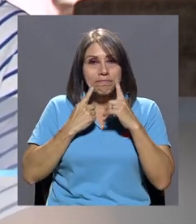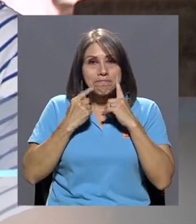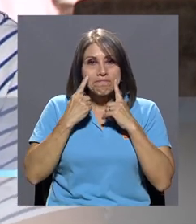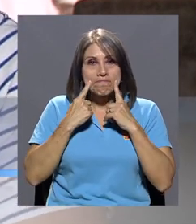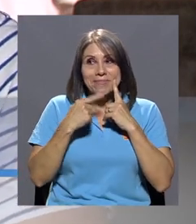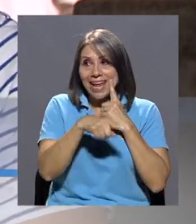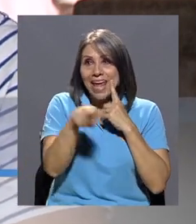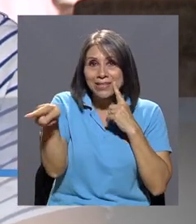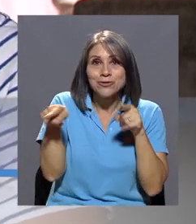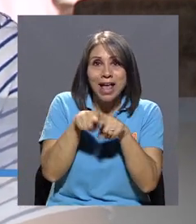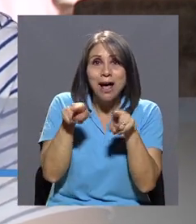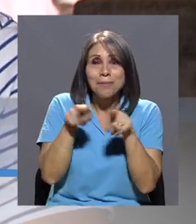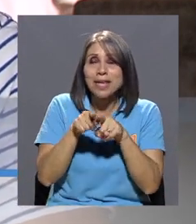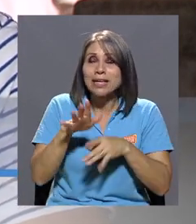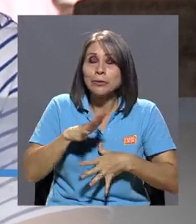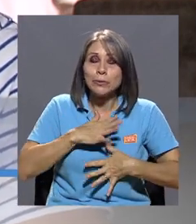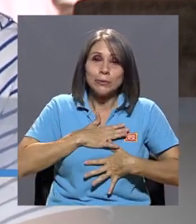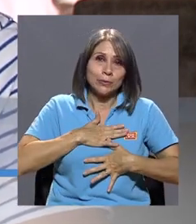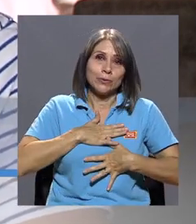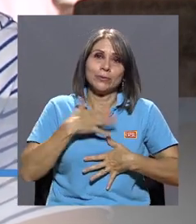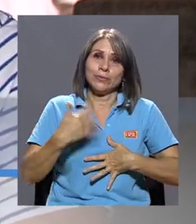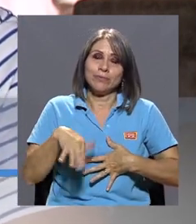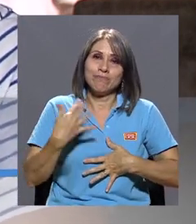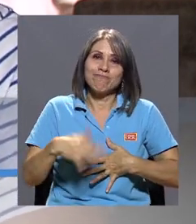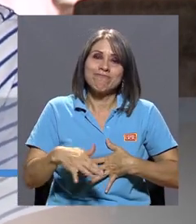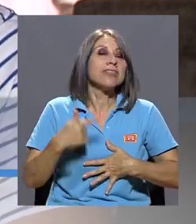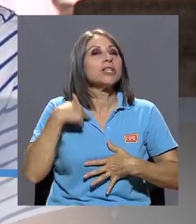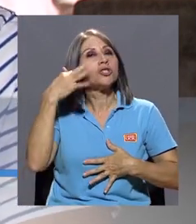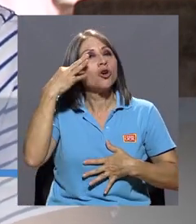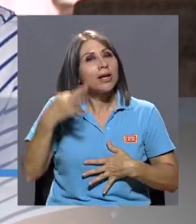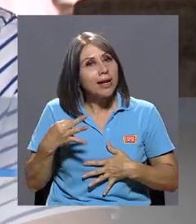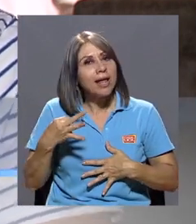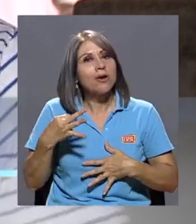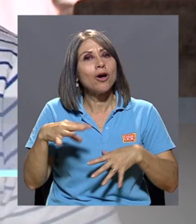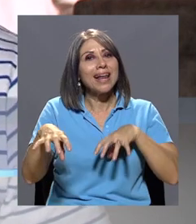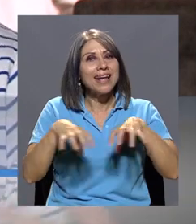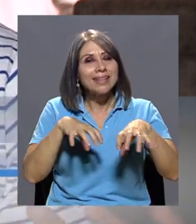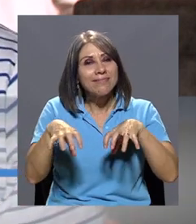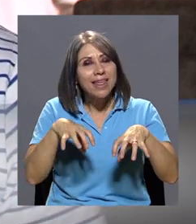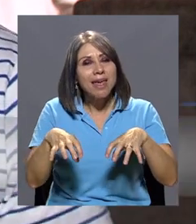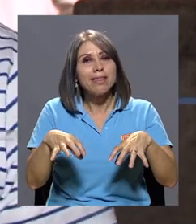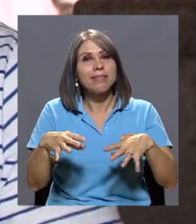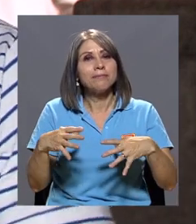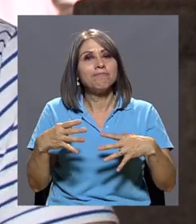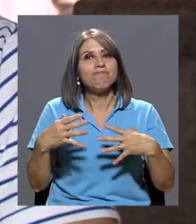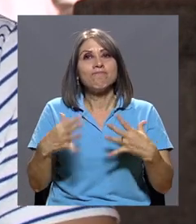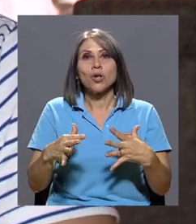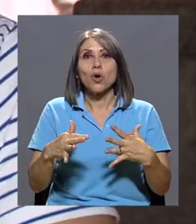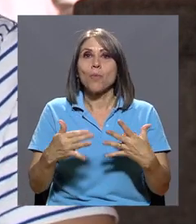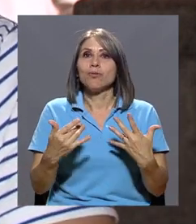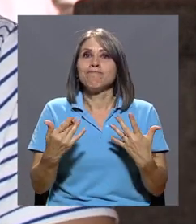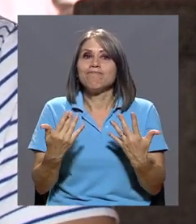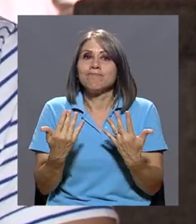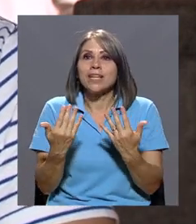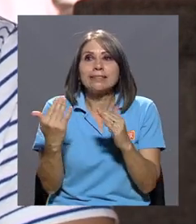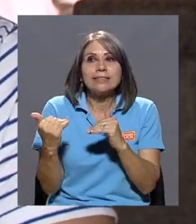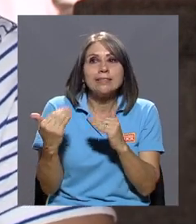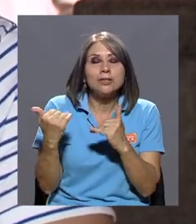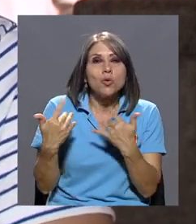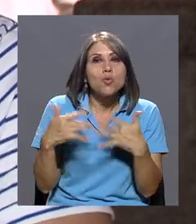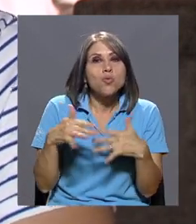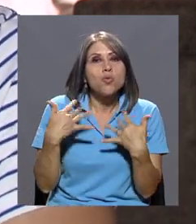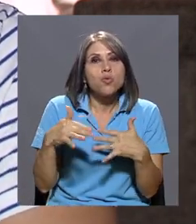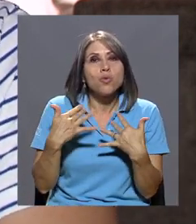chicos también, varios de ellos estaban muy conmovidos. Yo creo que la actividad supera en términos de lo que esperábamos, en esa